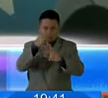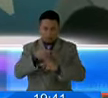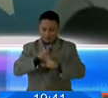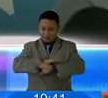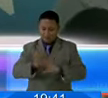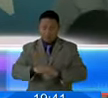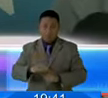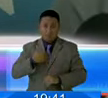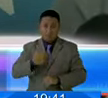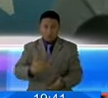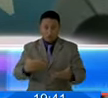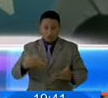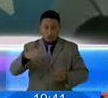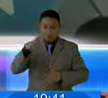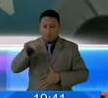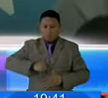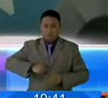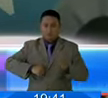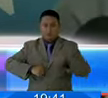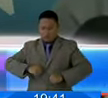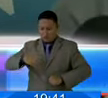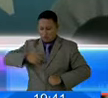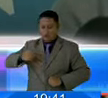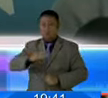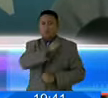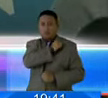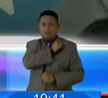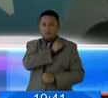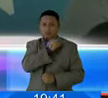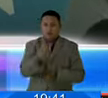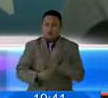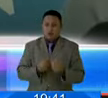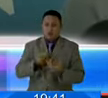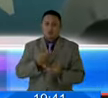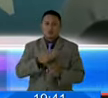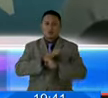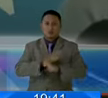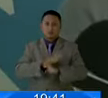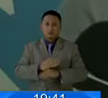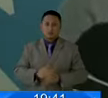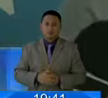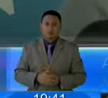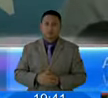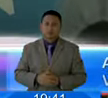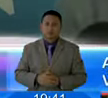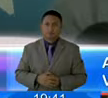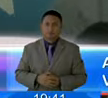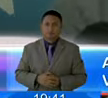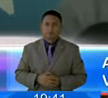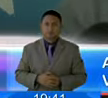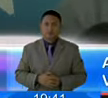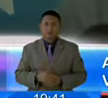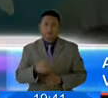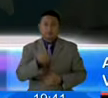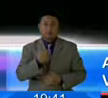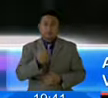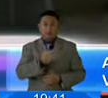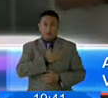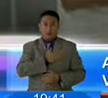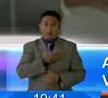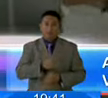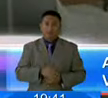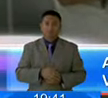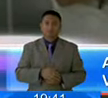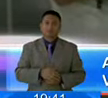arranchar mis pertenencias, me quieren coger la mano o ahorcar, ¿qué hacer yo? No me voy a dejar. Me están haciendo daño, me están quitando algo que es mío.